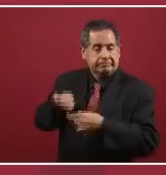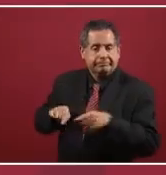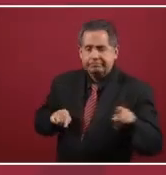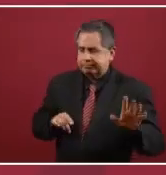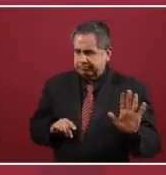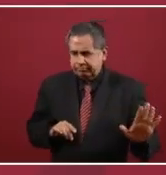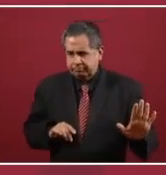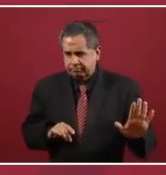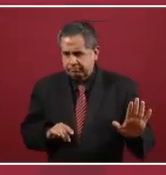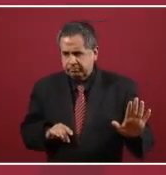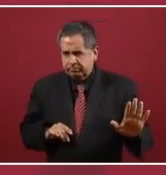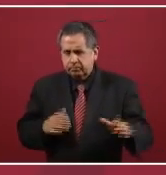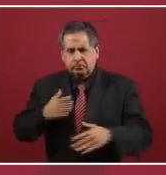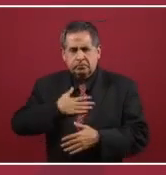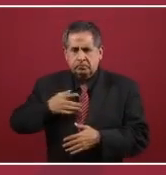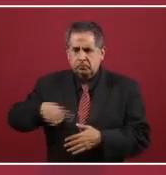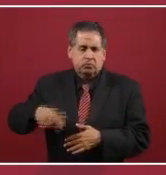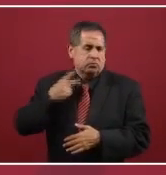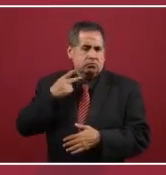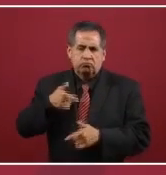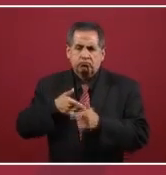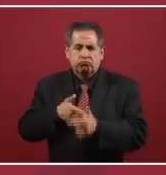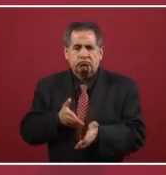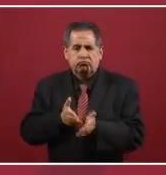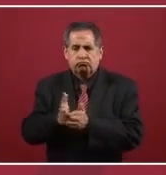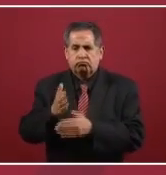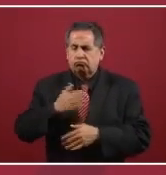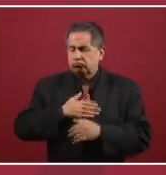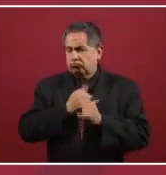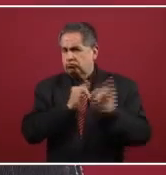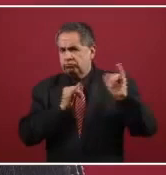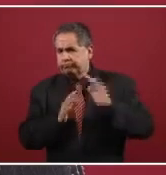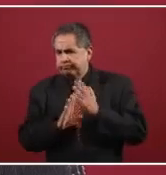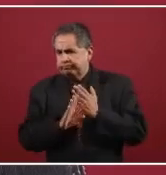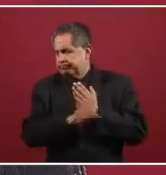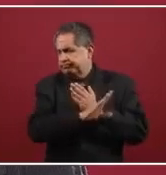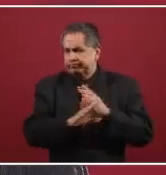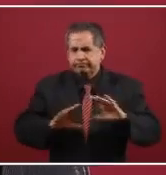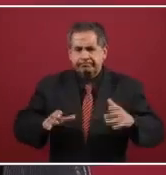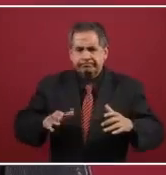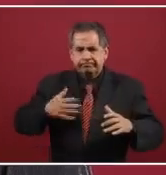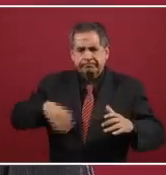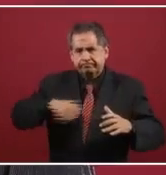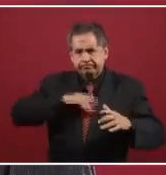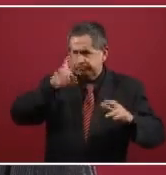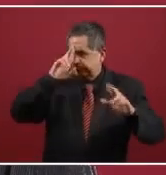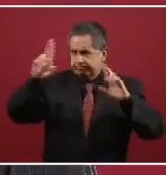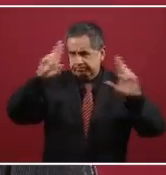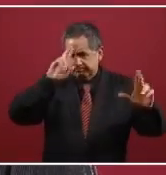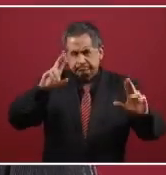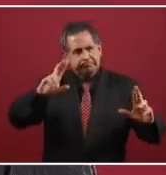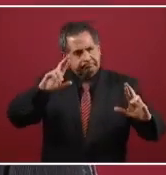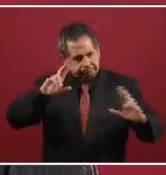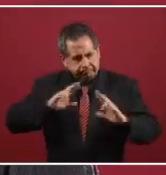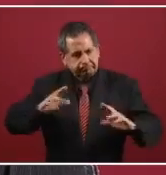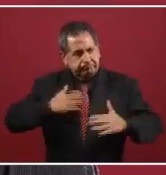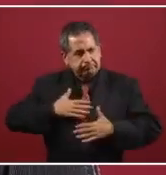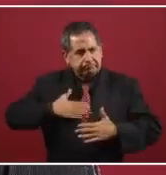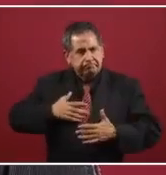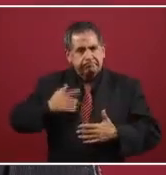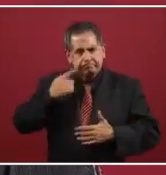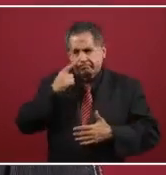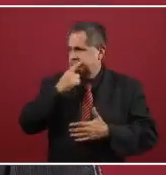Tenemos nuestra propia política, precisamente por nuestra independencia y por el respeto a nuestra soberanía.